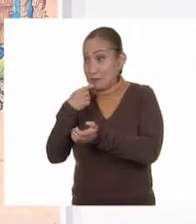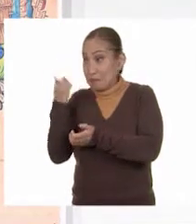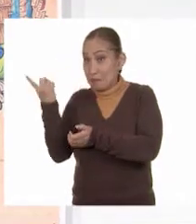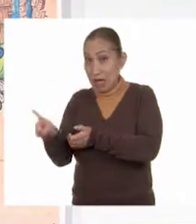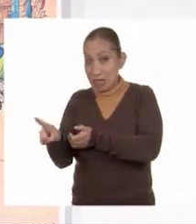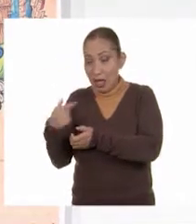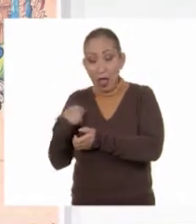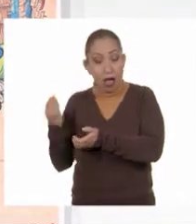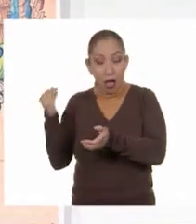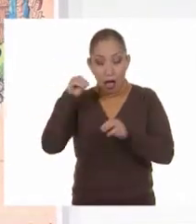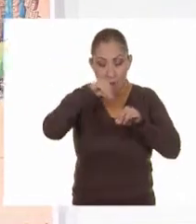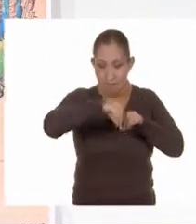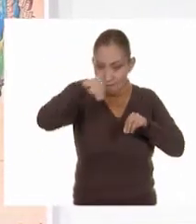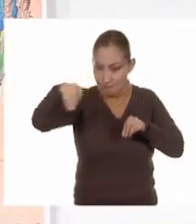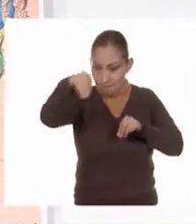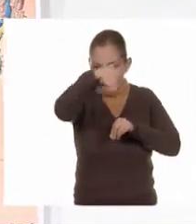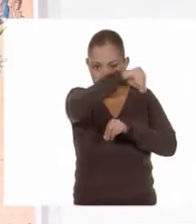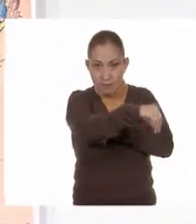lago.